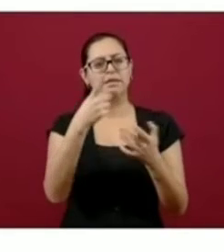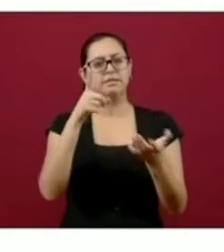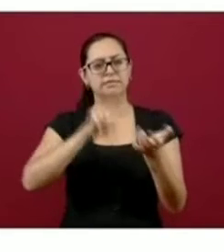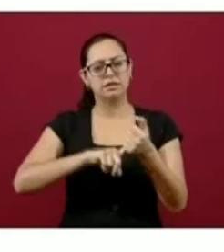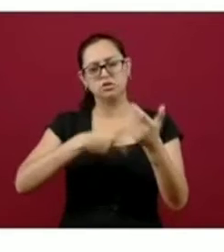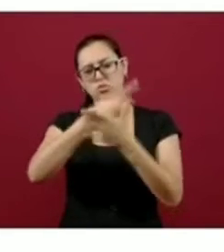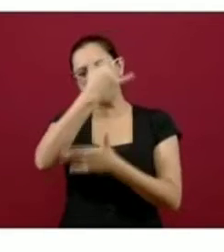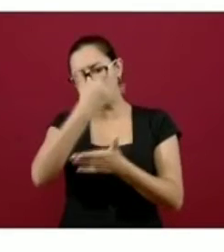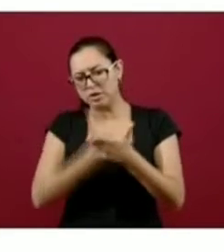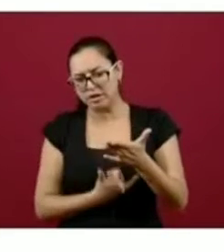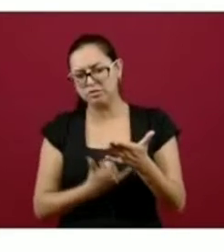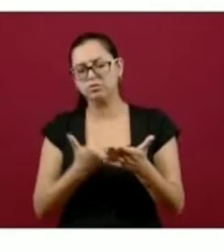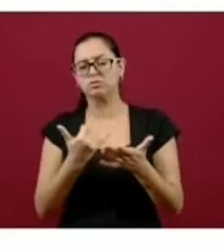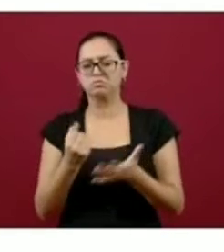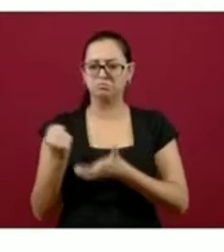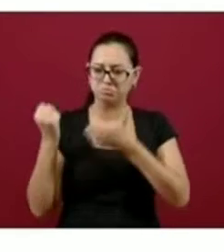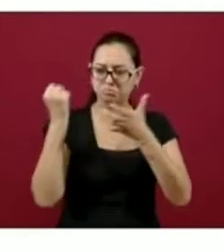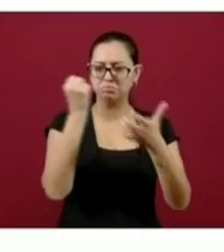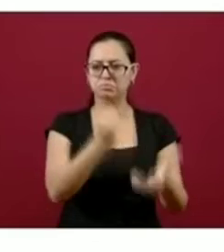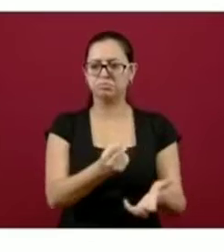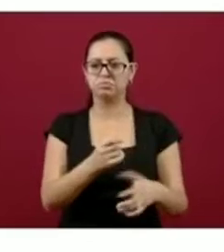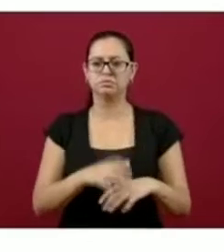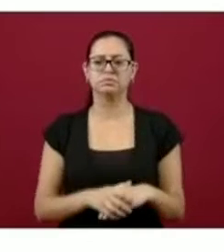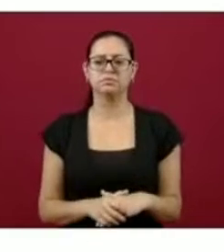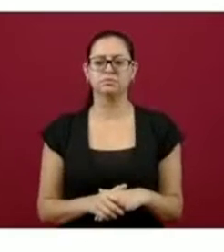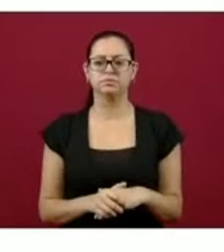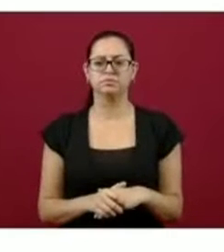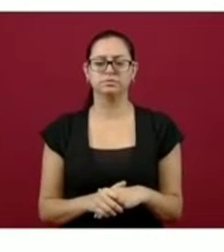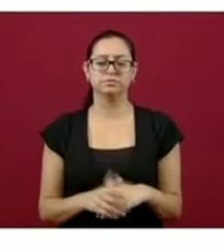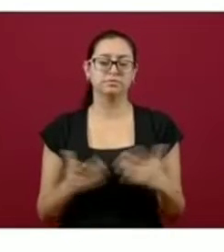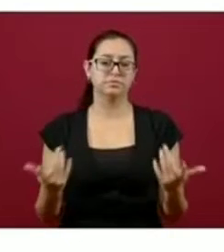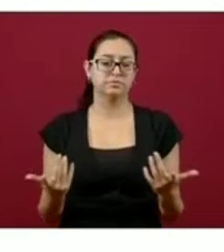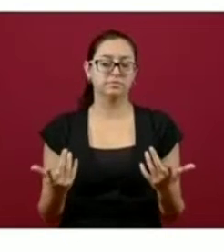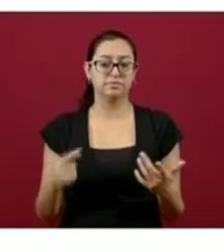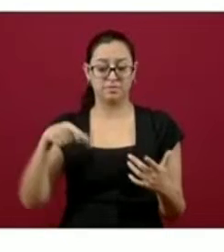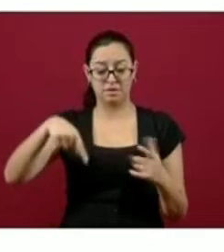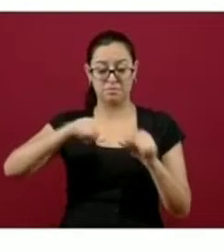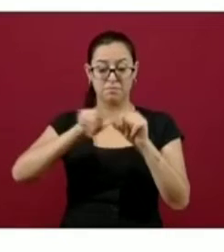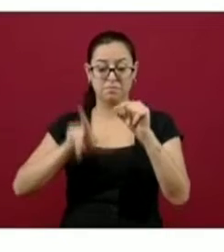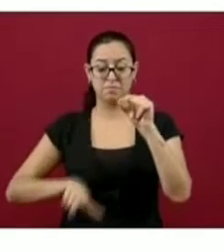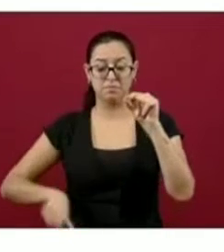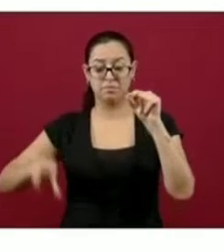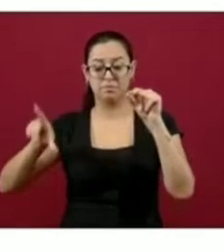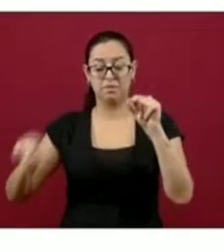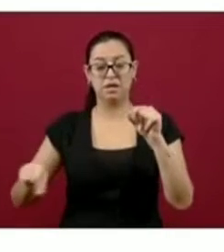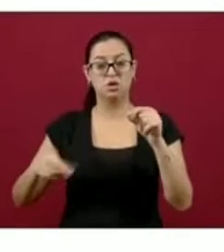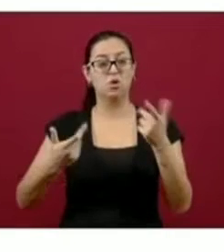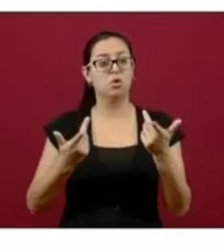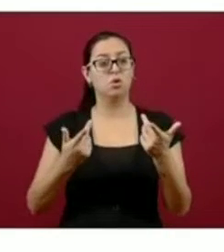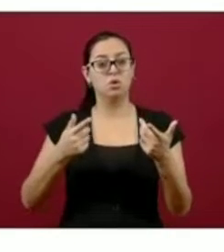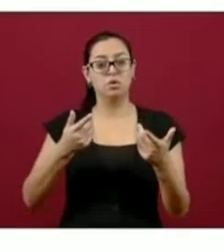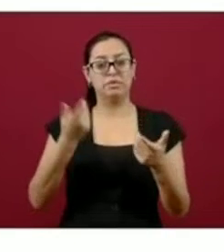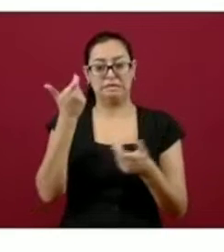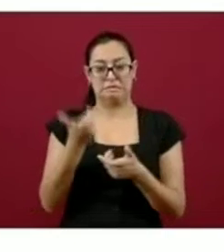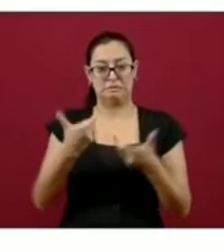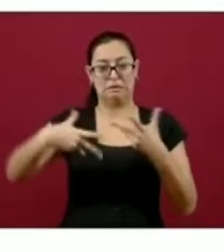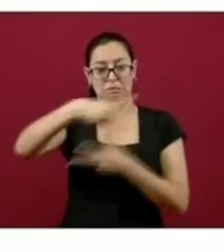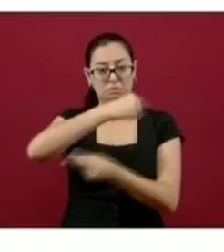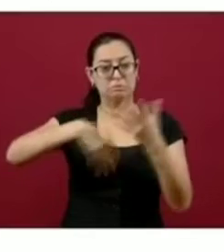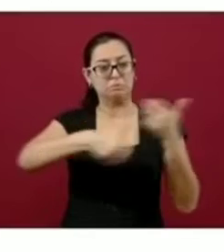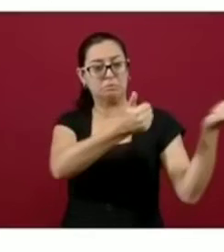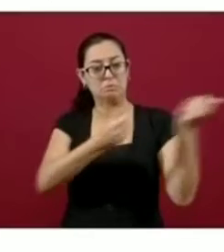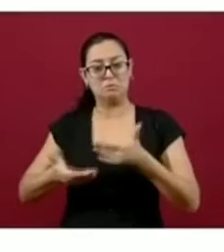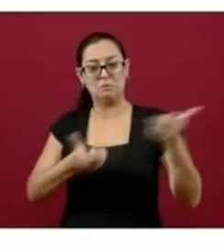Gobierno de México. Solo decir, el principal inversionista extranjero en México es nuestra comunidad en Estados Unidos. Son